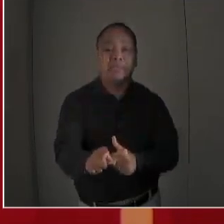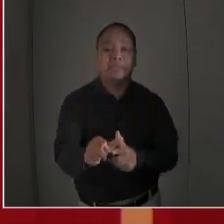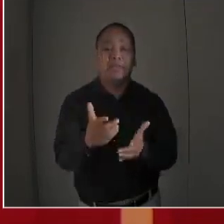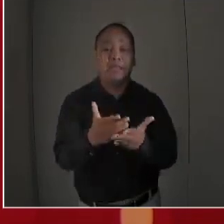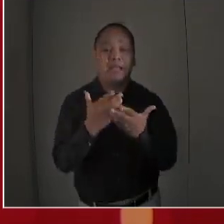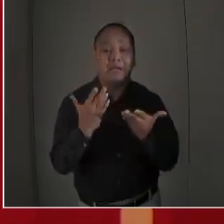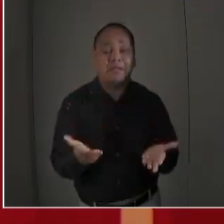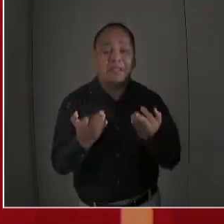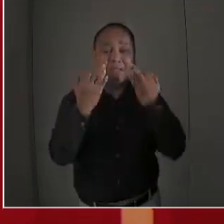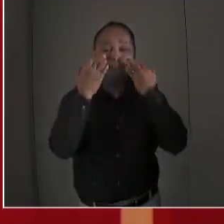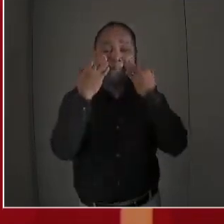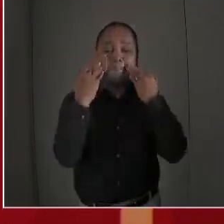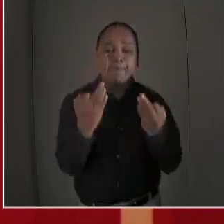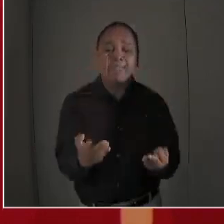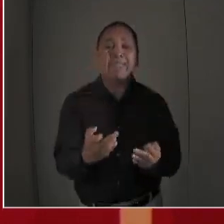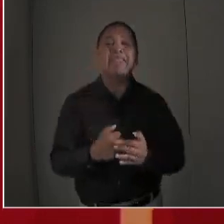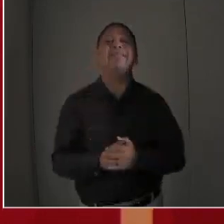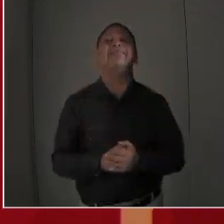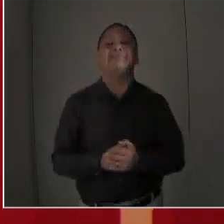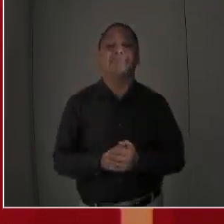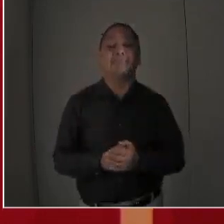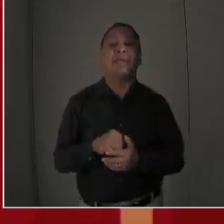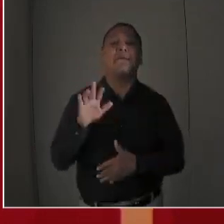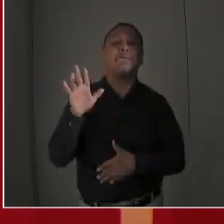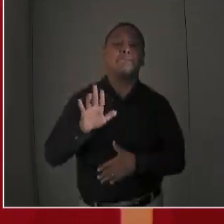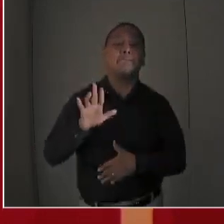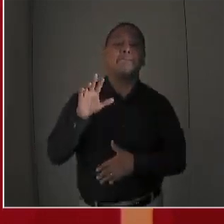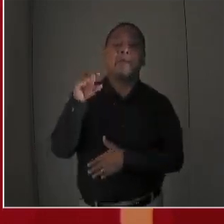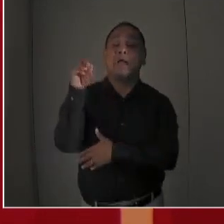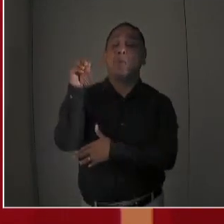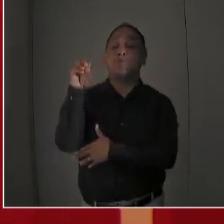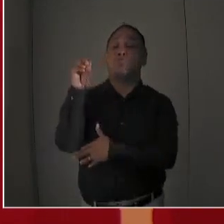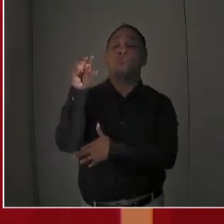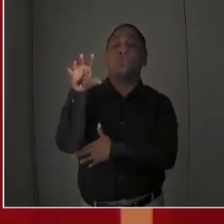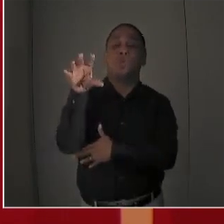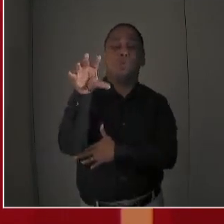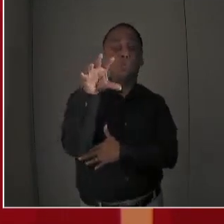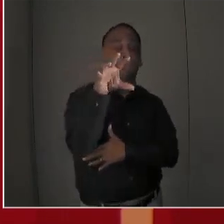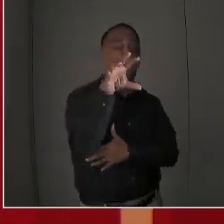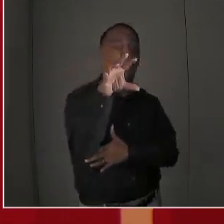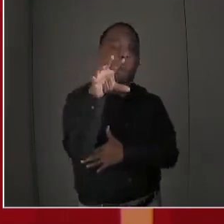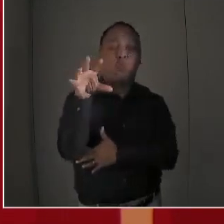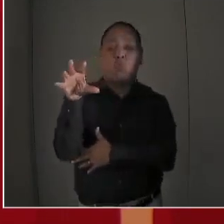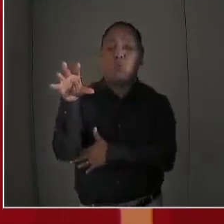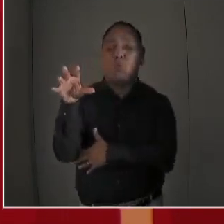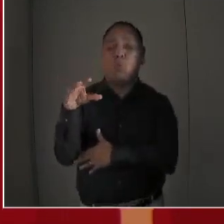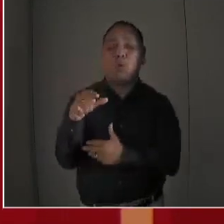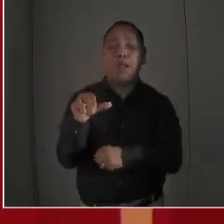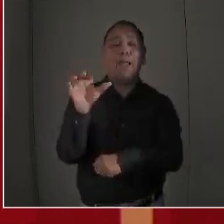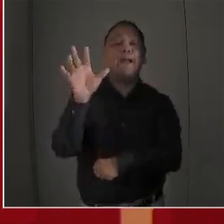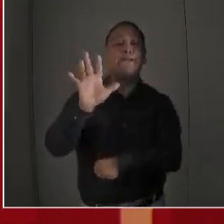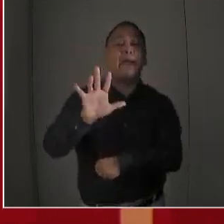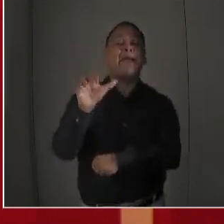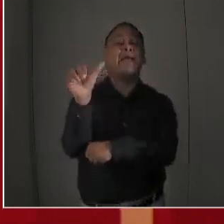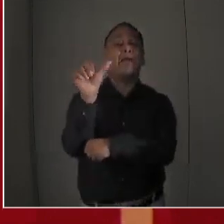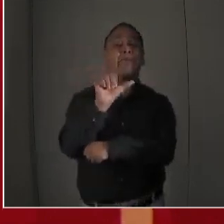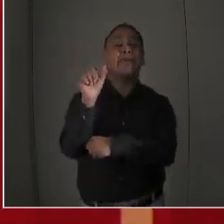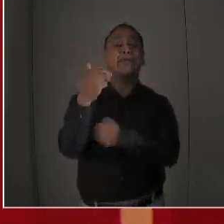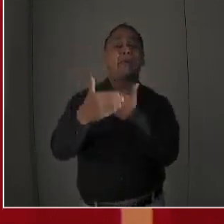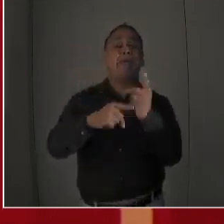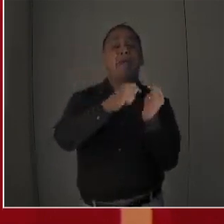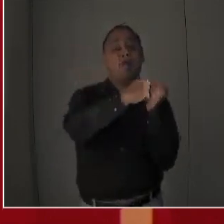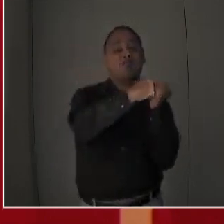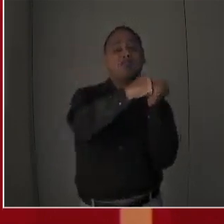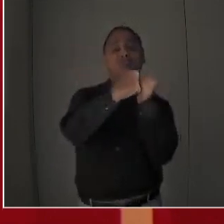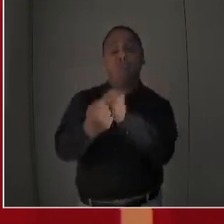es, siendo un faro, siendo un vehículo de transformación. Para eso creamos